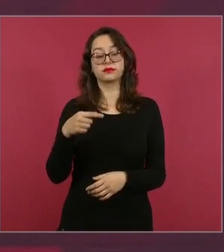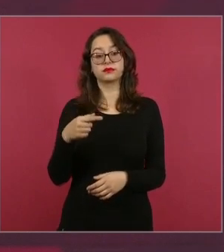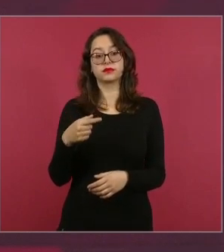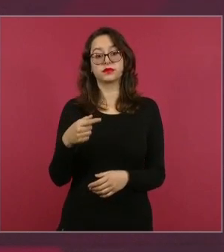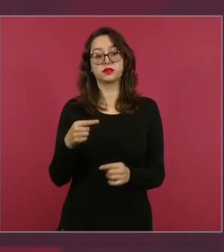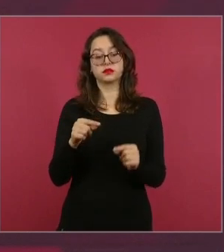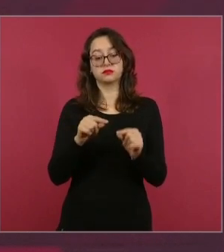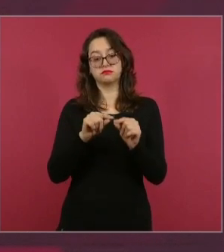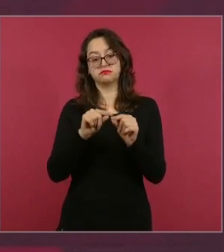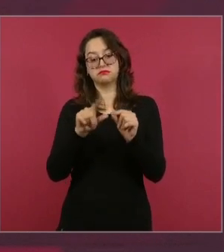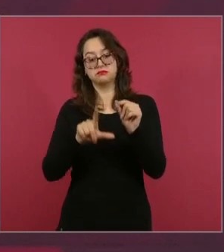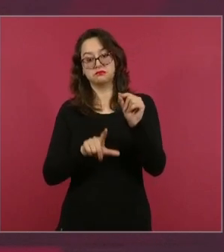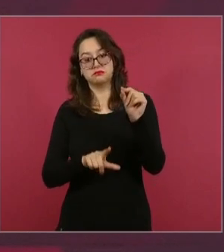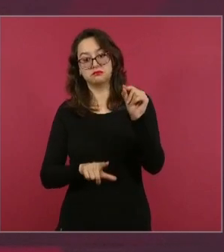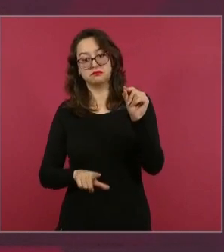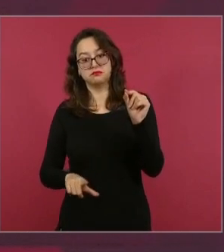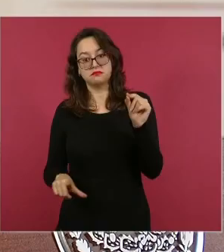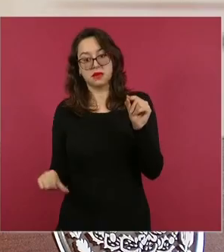gente